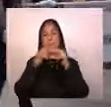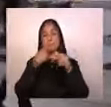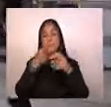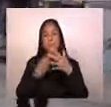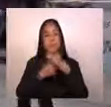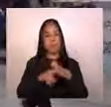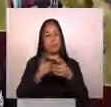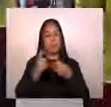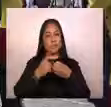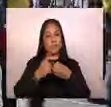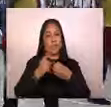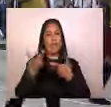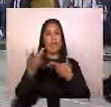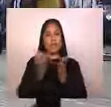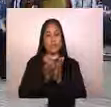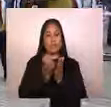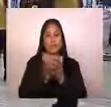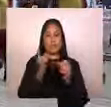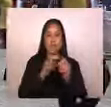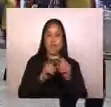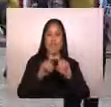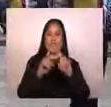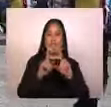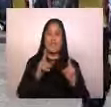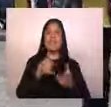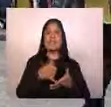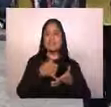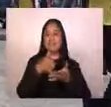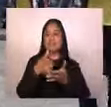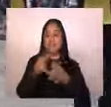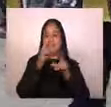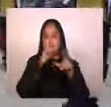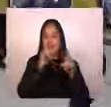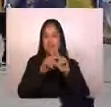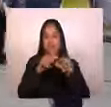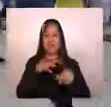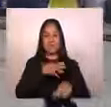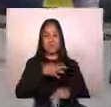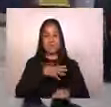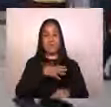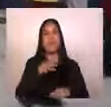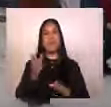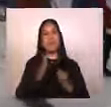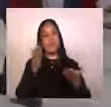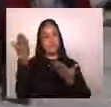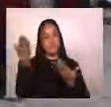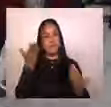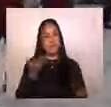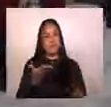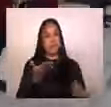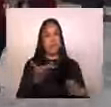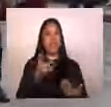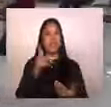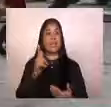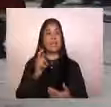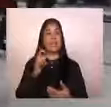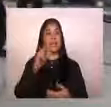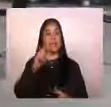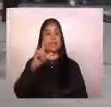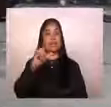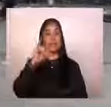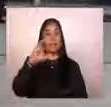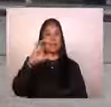a participar en concursos escolares donde obtuvo varios premios. Damos la bienvenida al